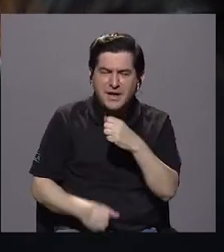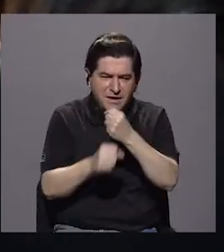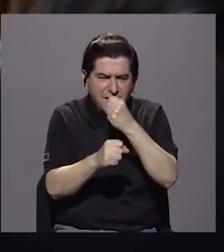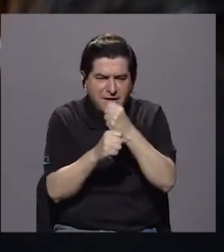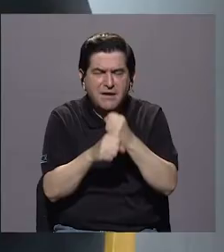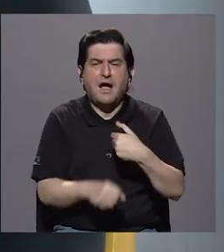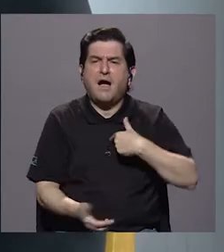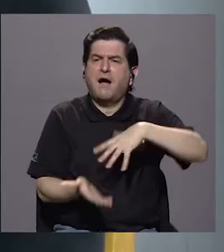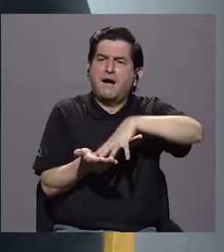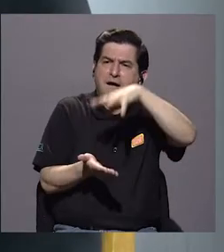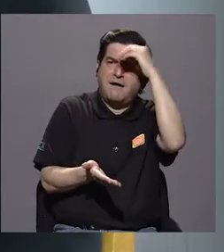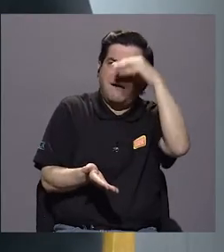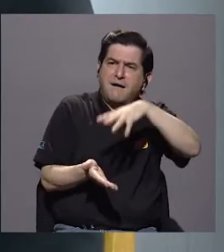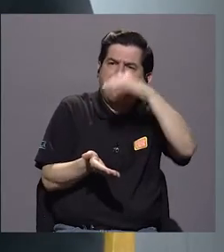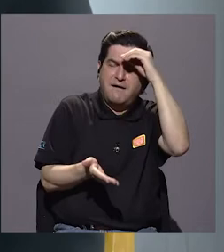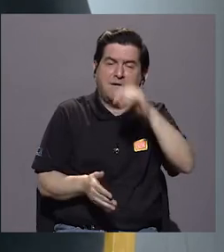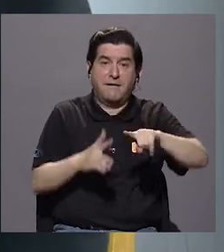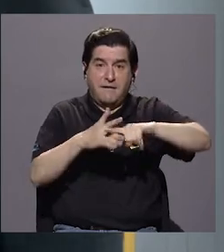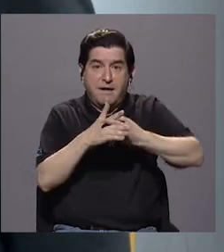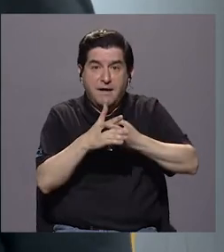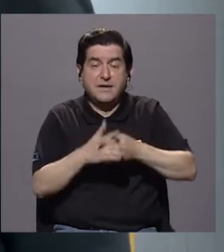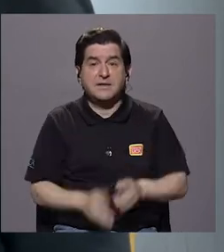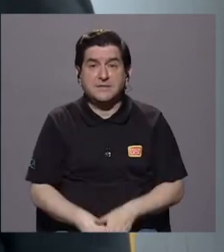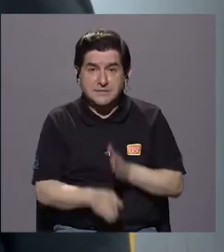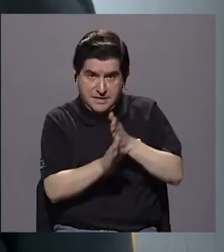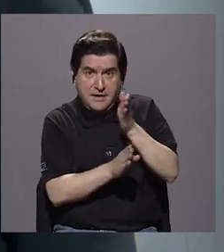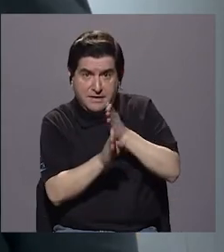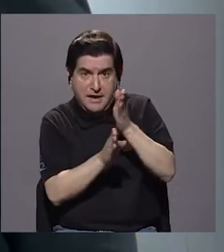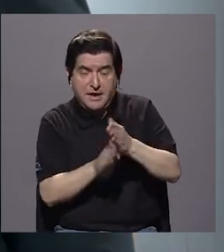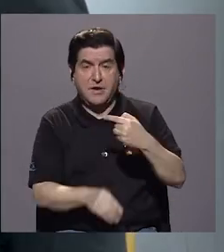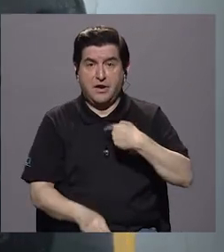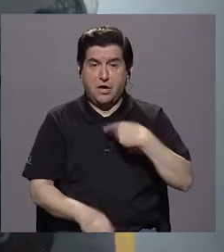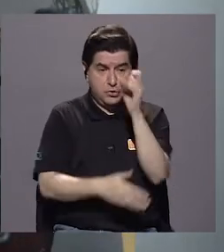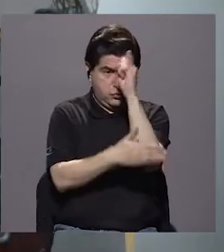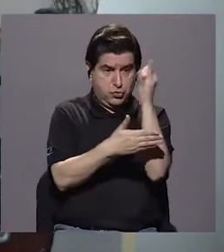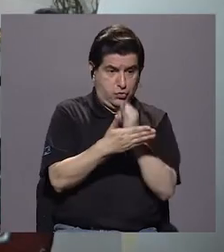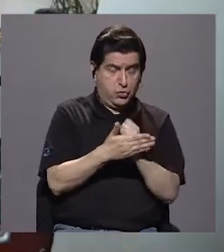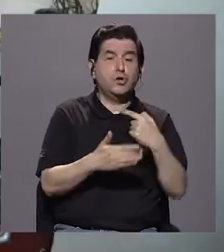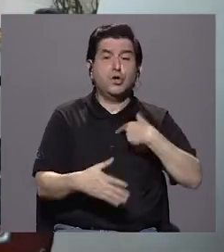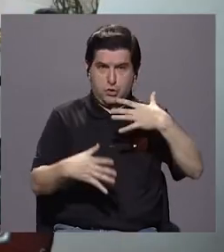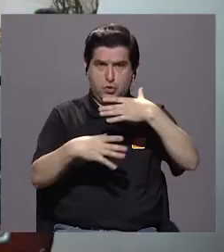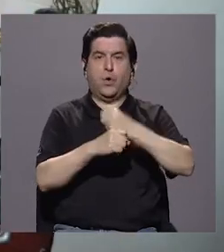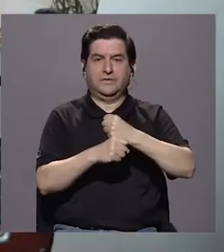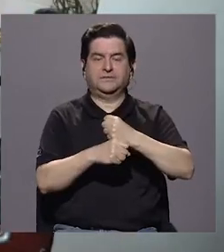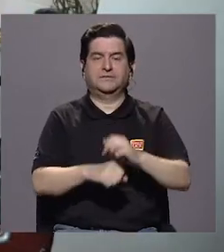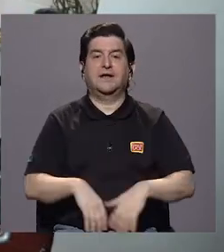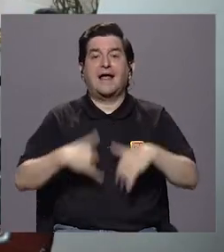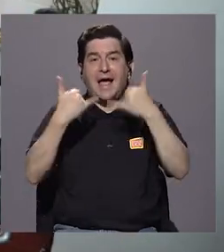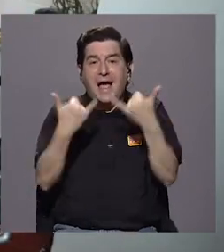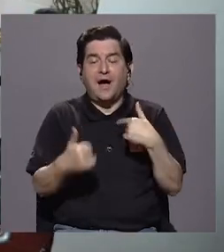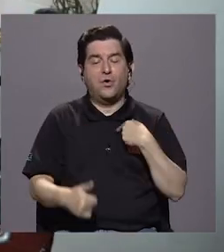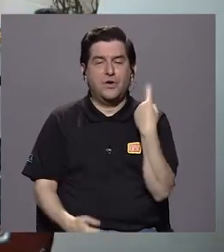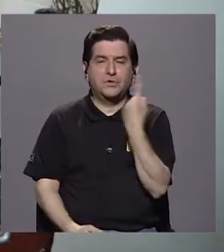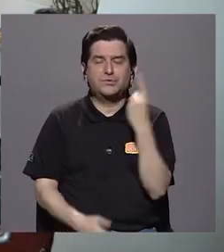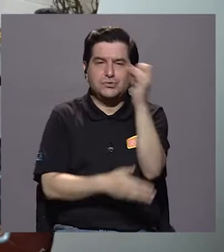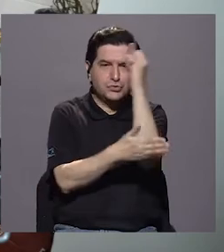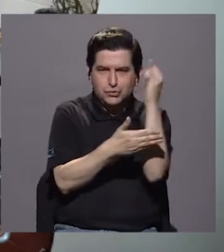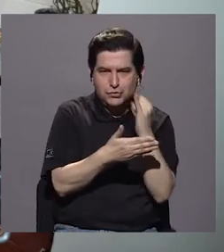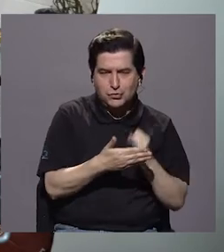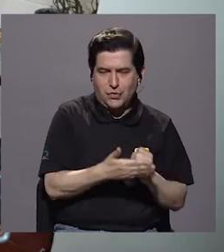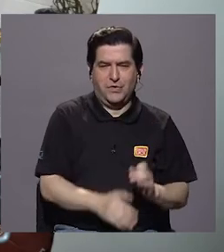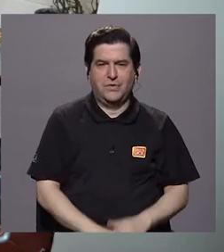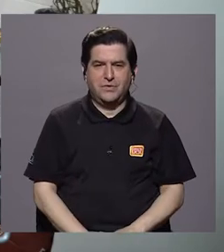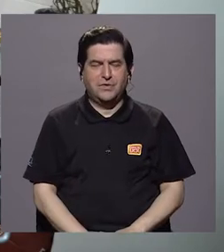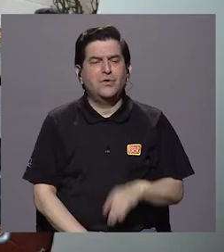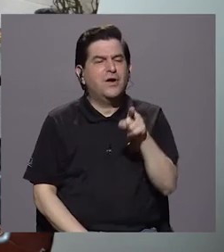sí, en el inicio de mi carrera yo me los diseñaba y me los hacía. Ahora solo diseño. Yo solo digo,